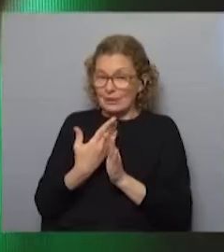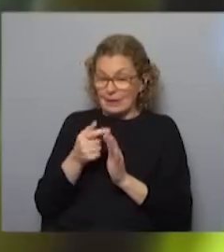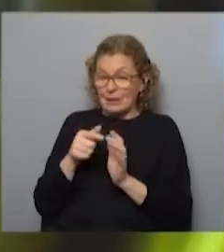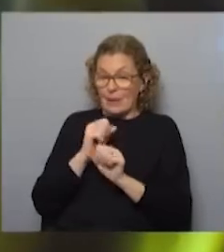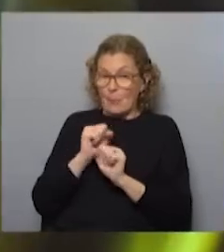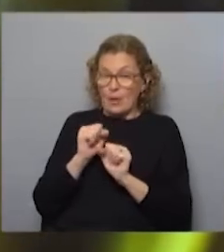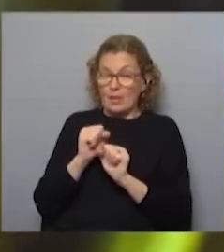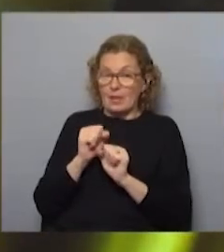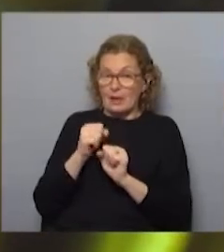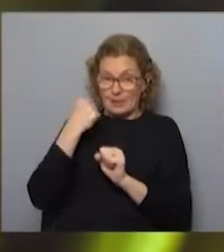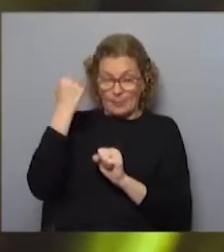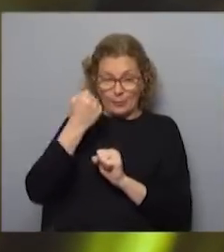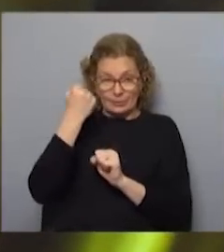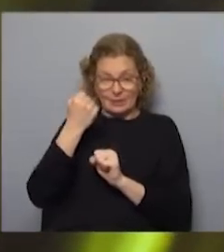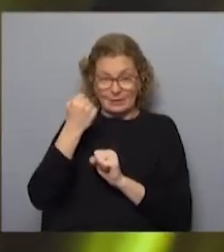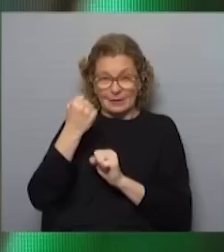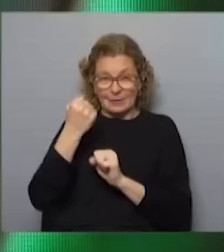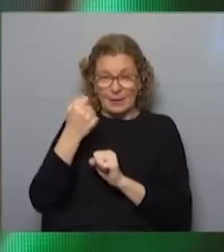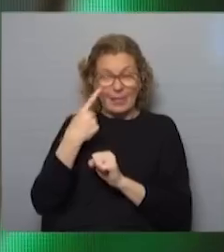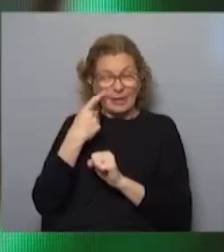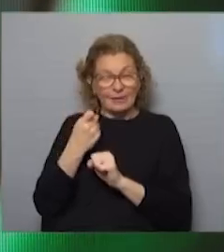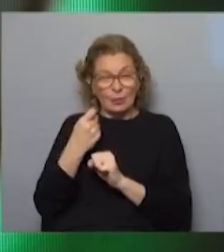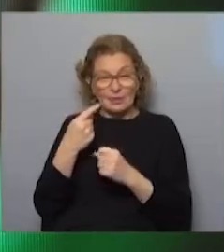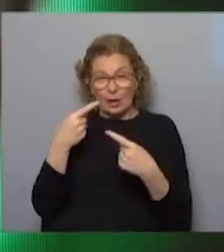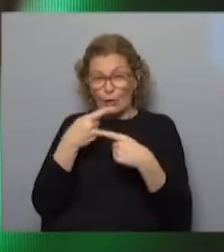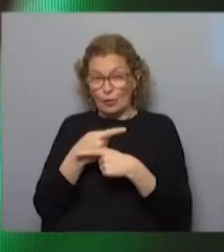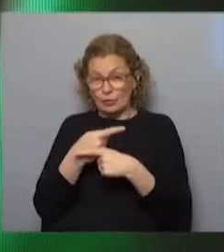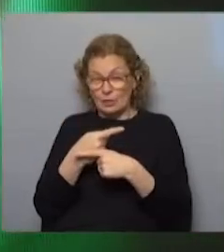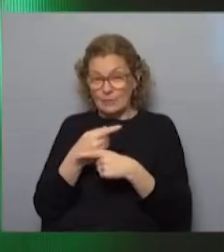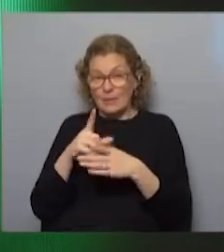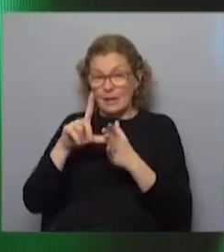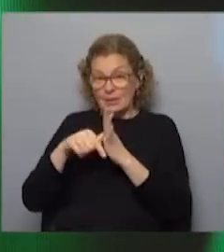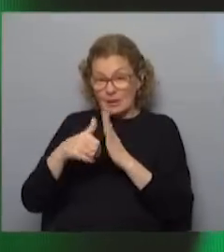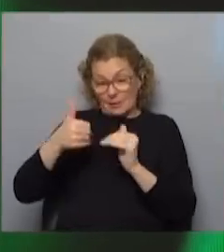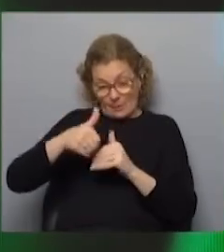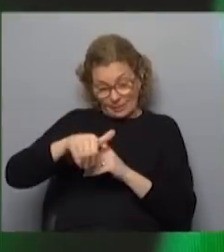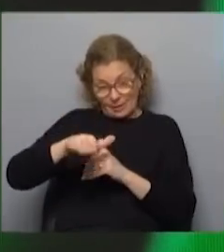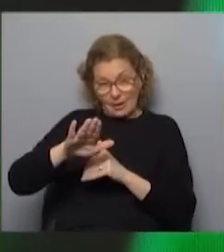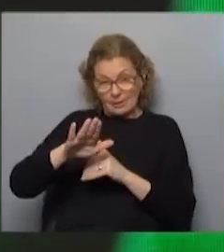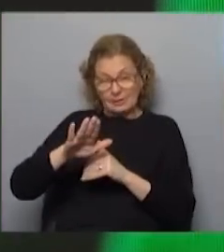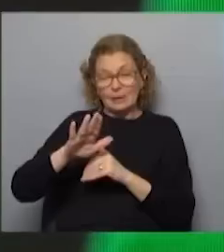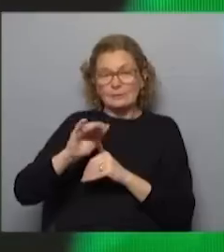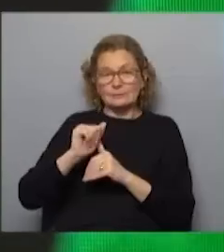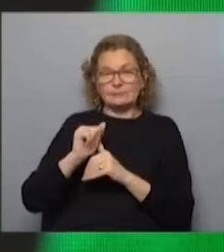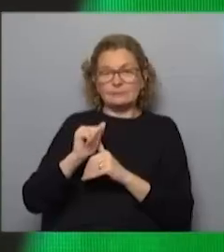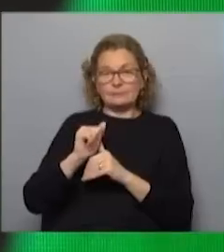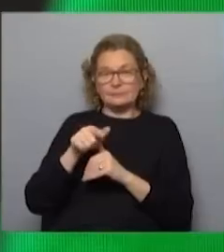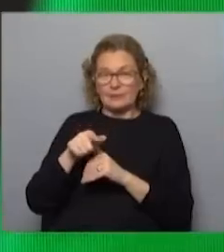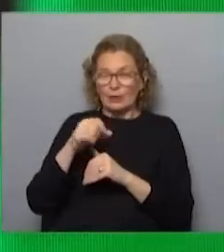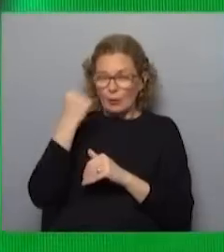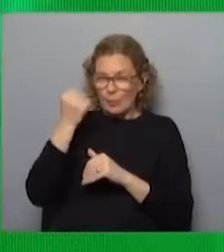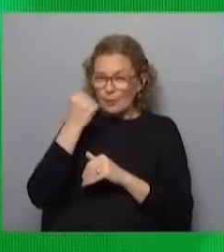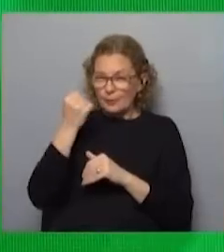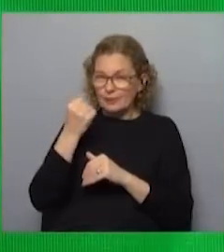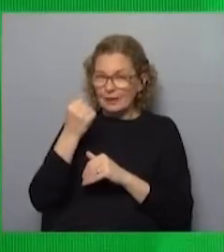capacidad importante Sí para identificar opositores Bueno más tarde mucho más adelante o no tanto más adelante eso fue